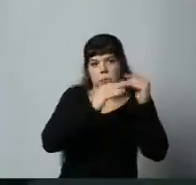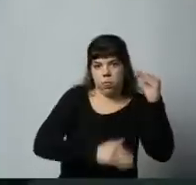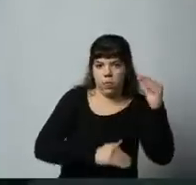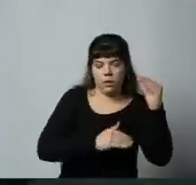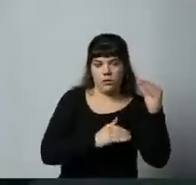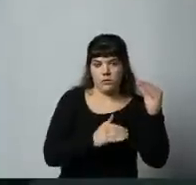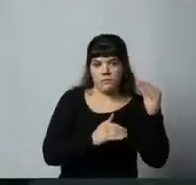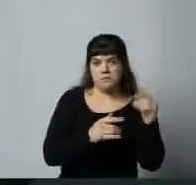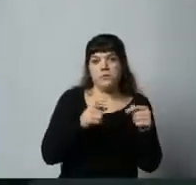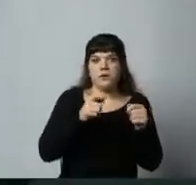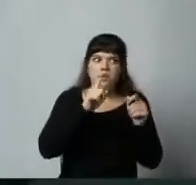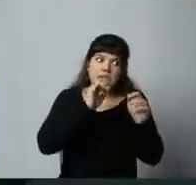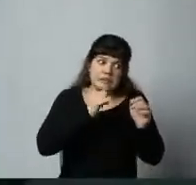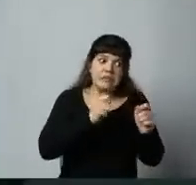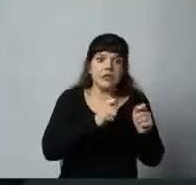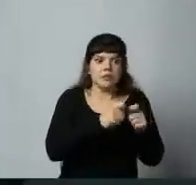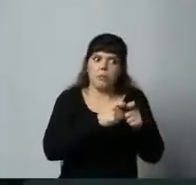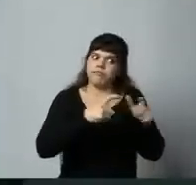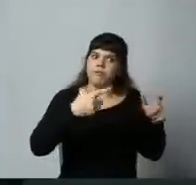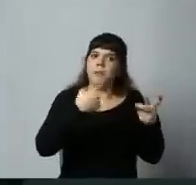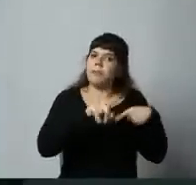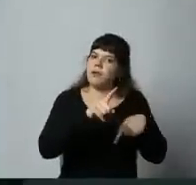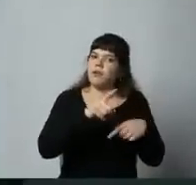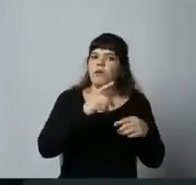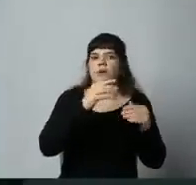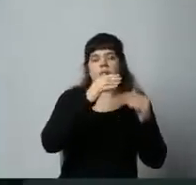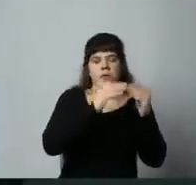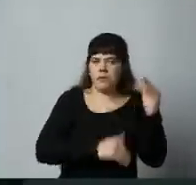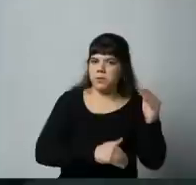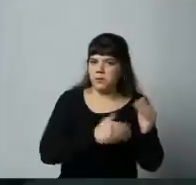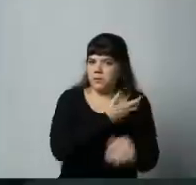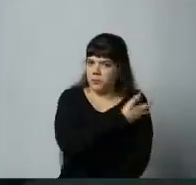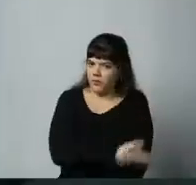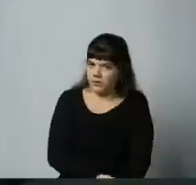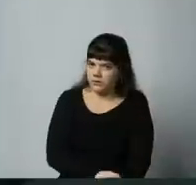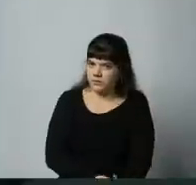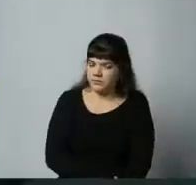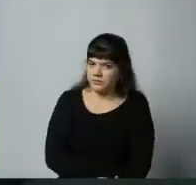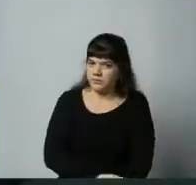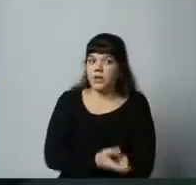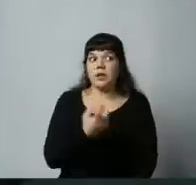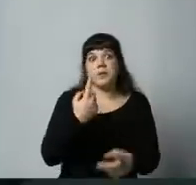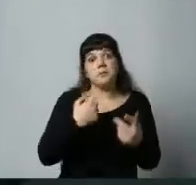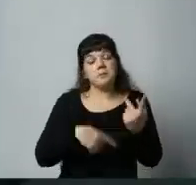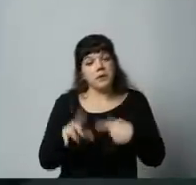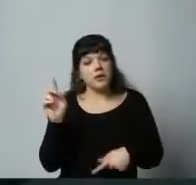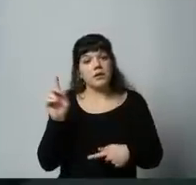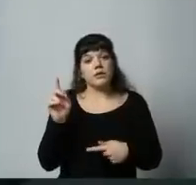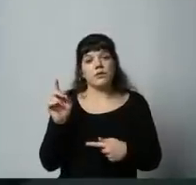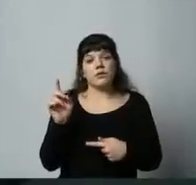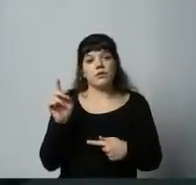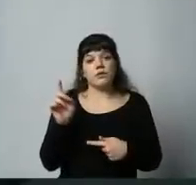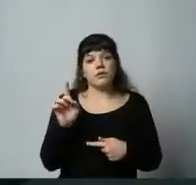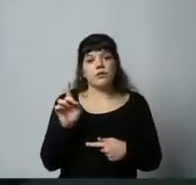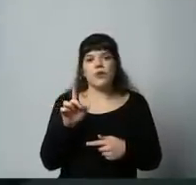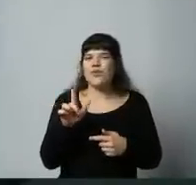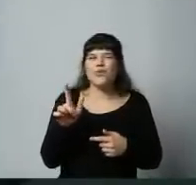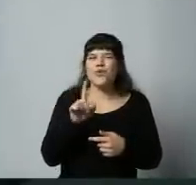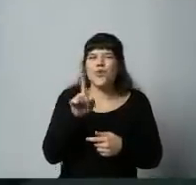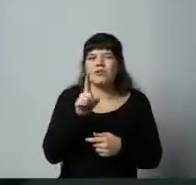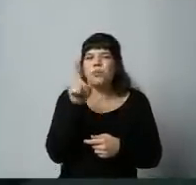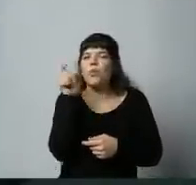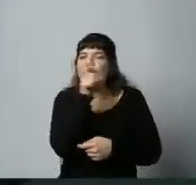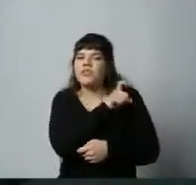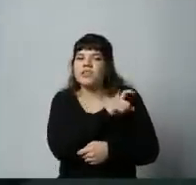duda con el crecimiento pero centrémonos en situación difícil proyectada en por esa desigualdad sin embargo eh no tantas dificultades